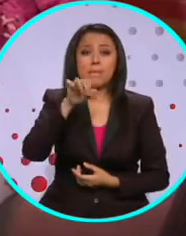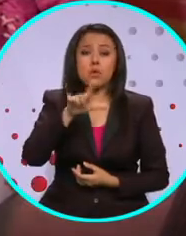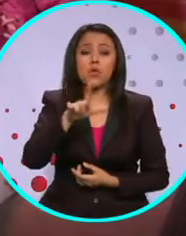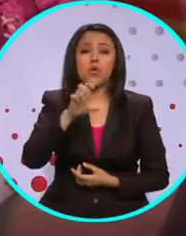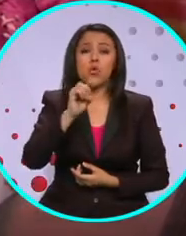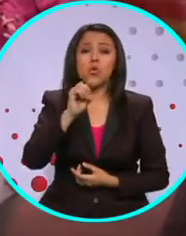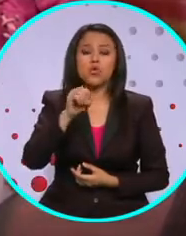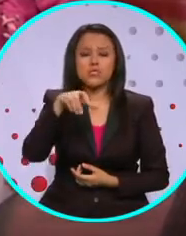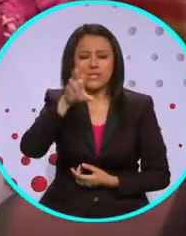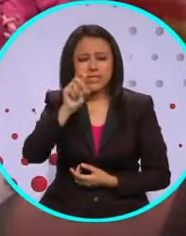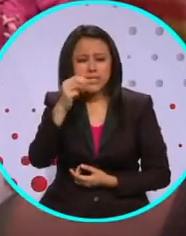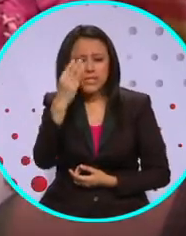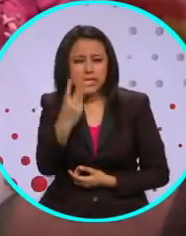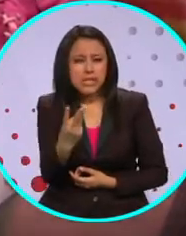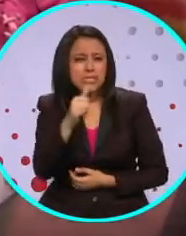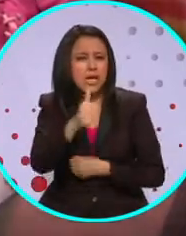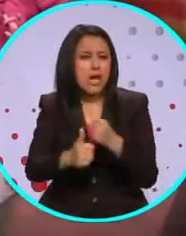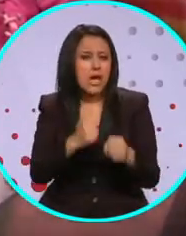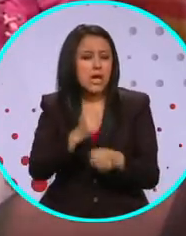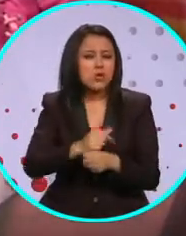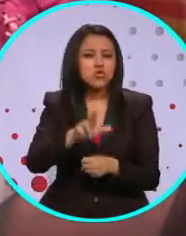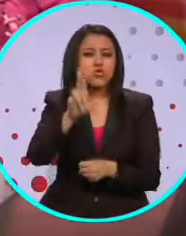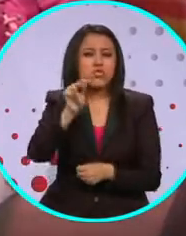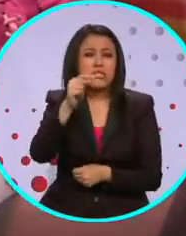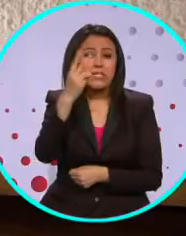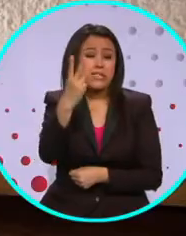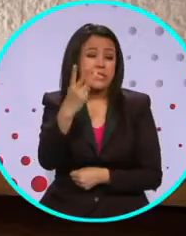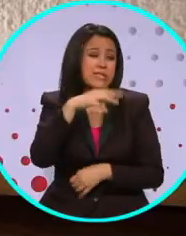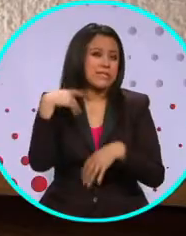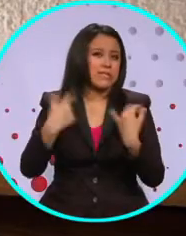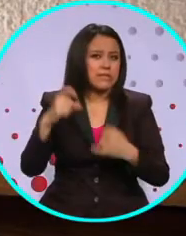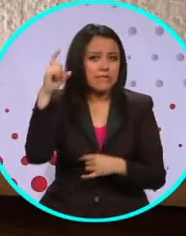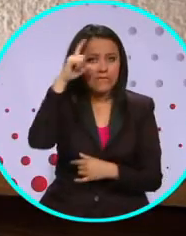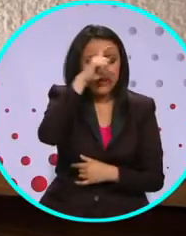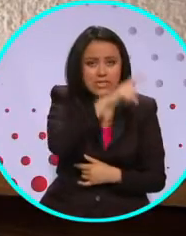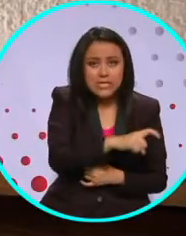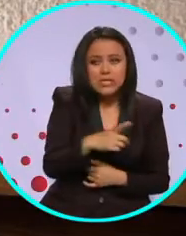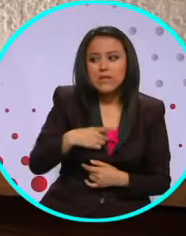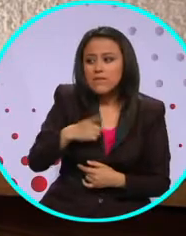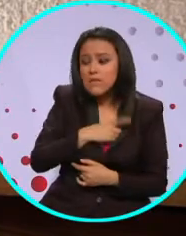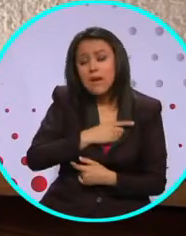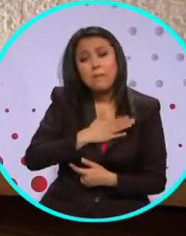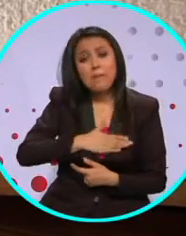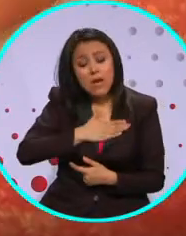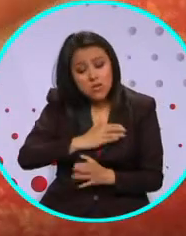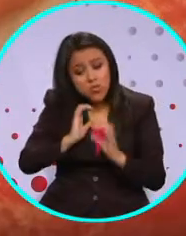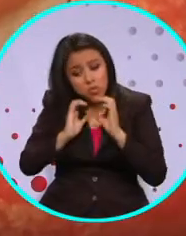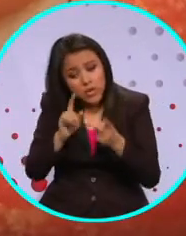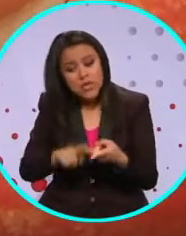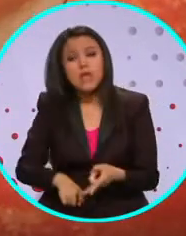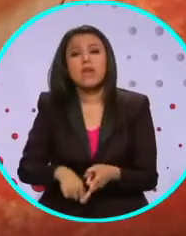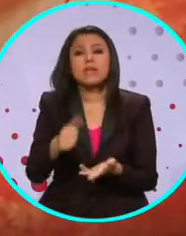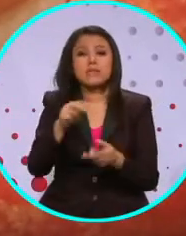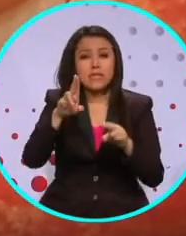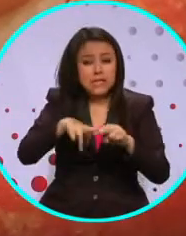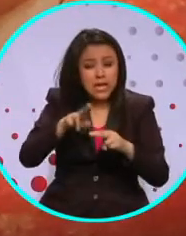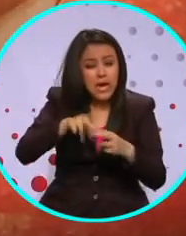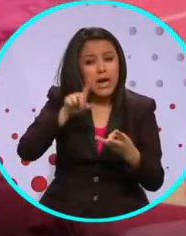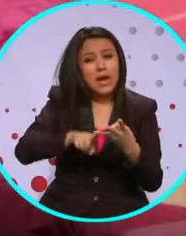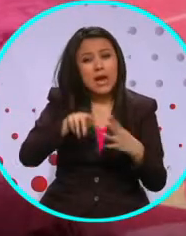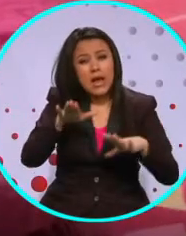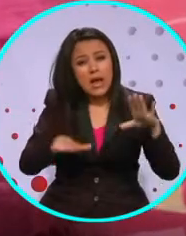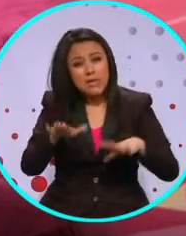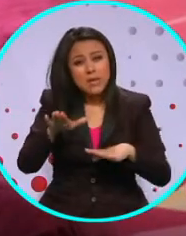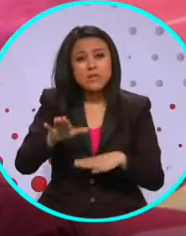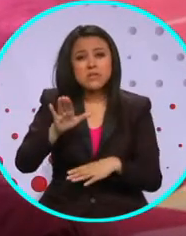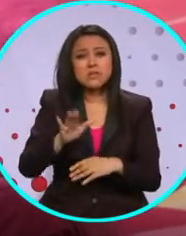años, comenta lo complicado que ha sido el cuidado de su hermana. Se le tiene que ayudar al baño, sentarla, ayudarla a veces porque